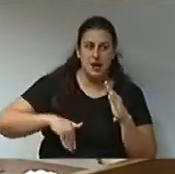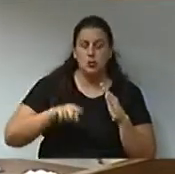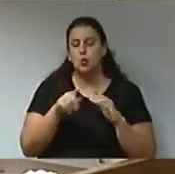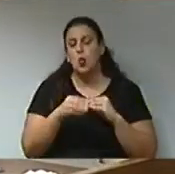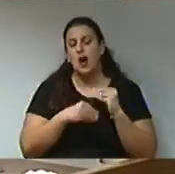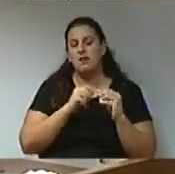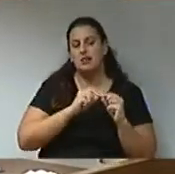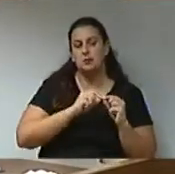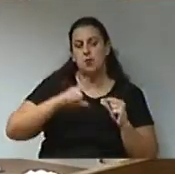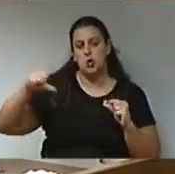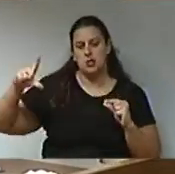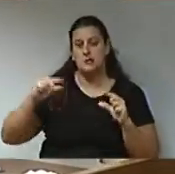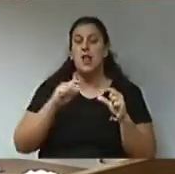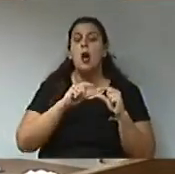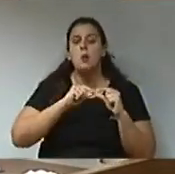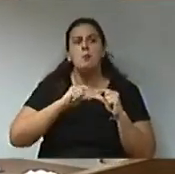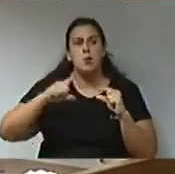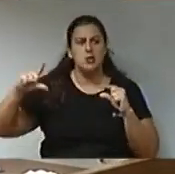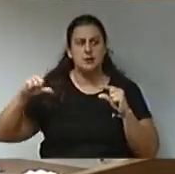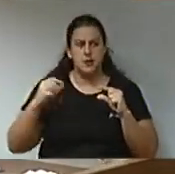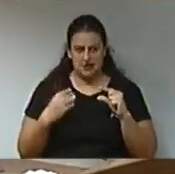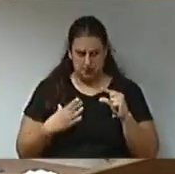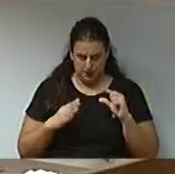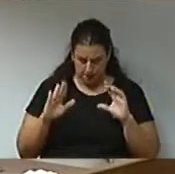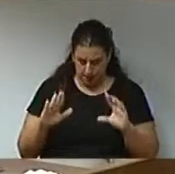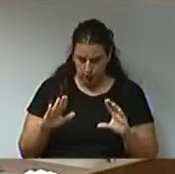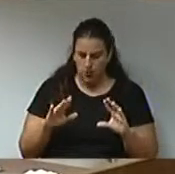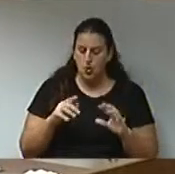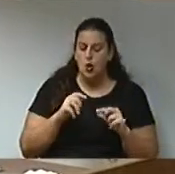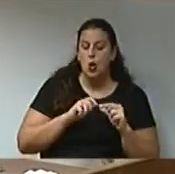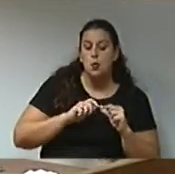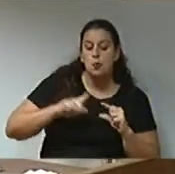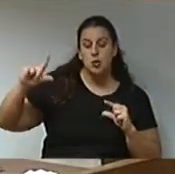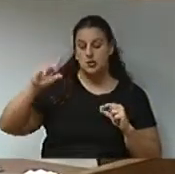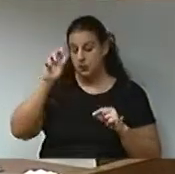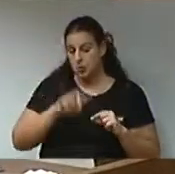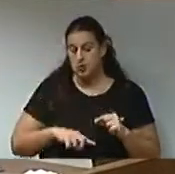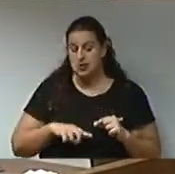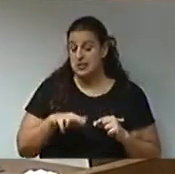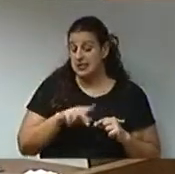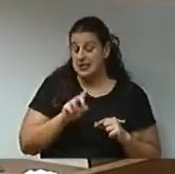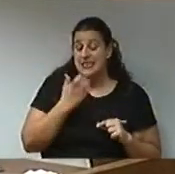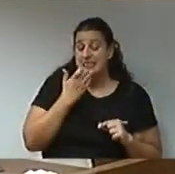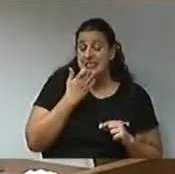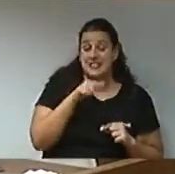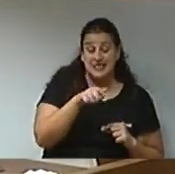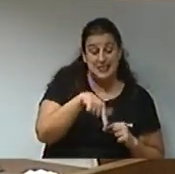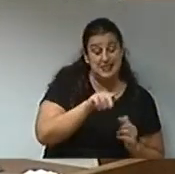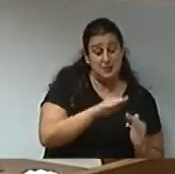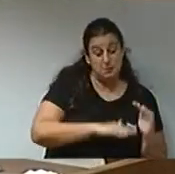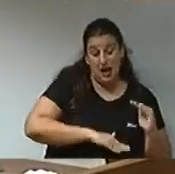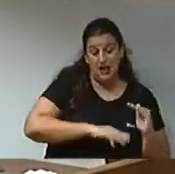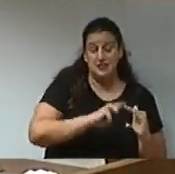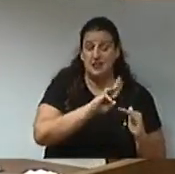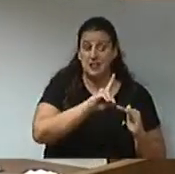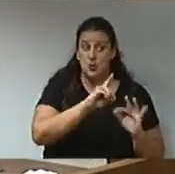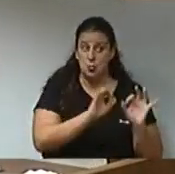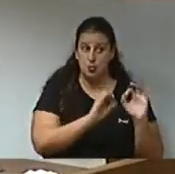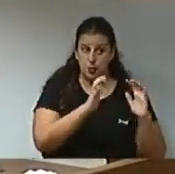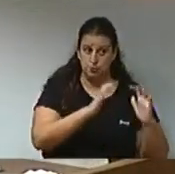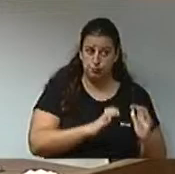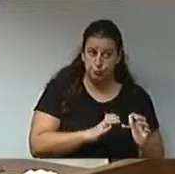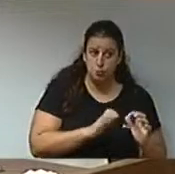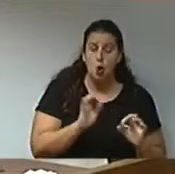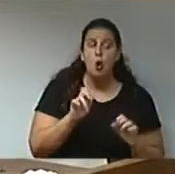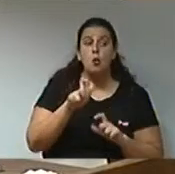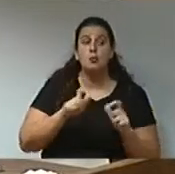progresividad y nosotros también hemos hablado de progresividad. No es progresivo que a las rentas bajas se les baje el IRPF un 31%. No es progresivo que a las personas